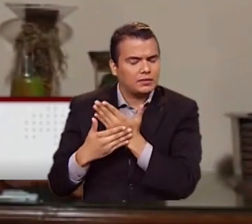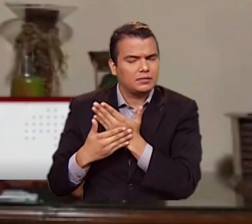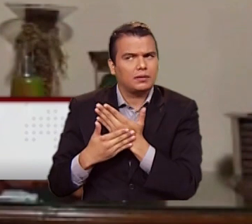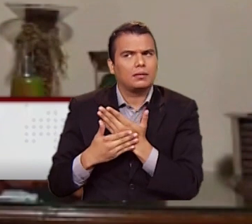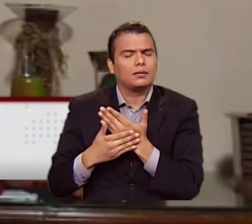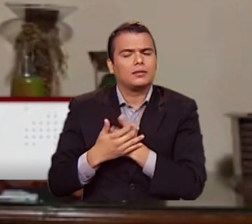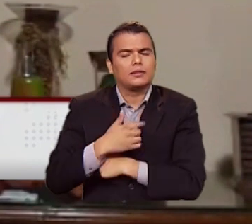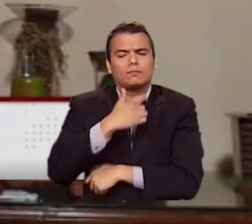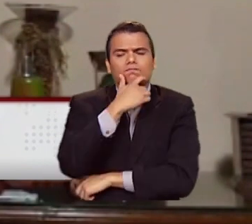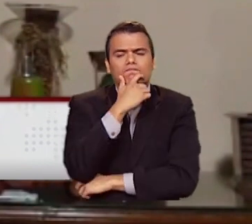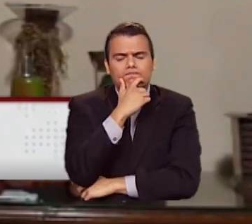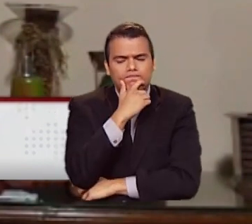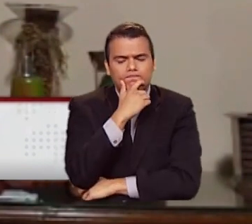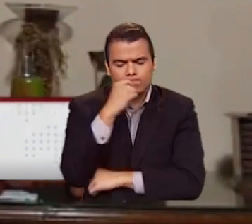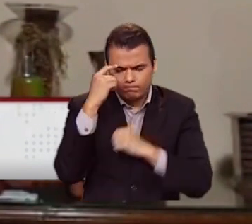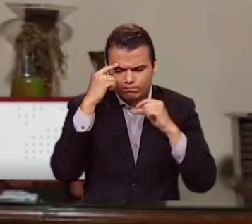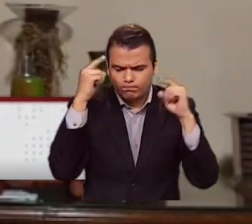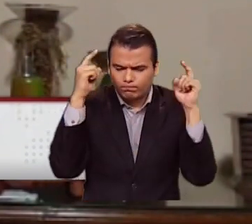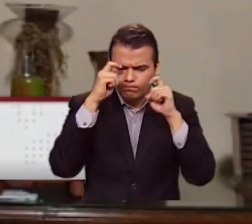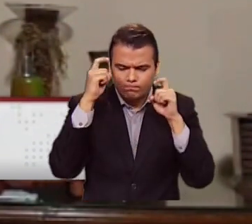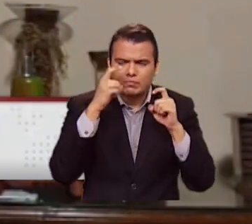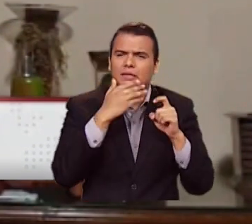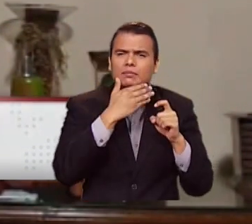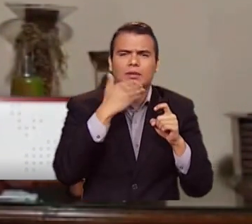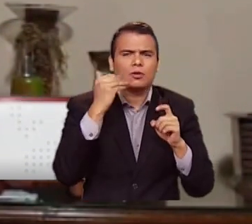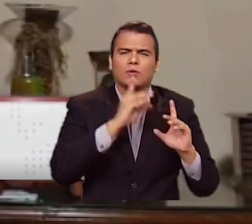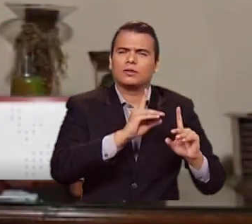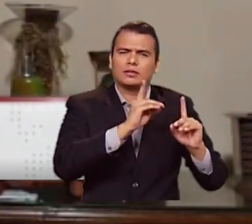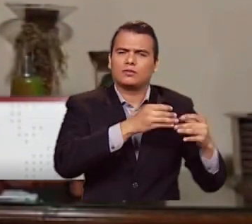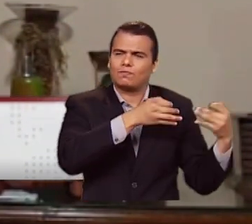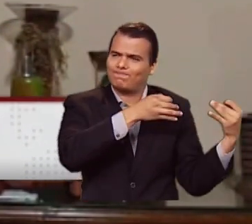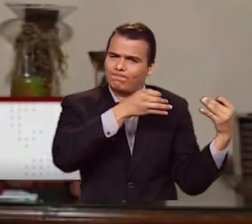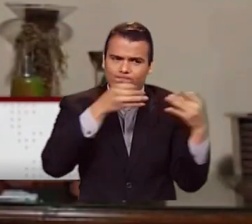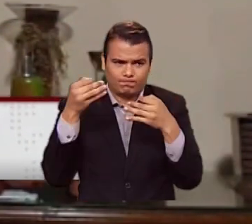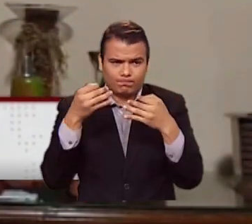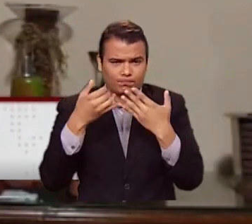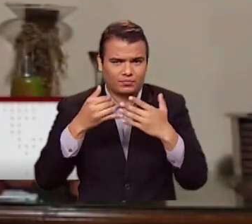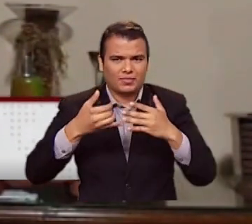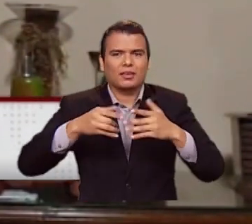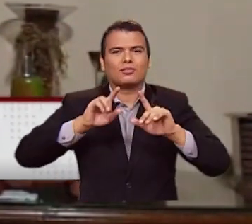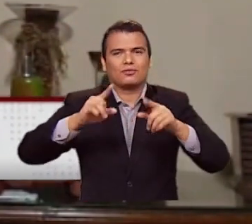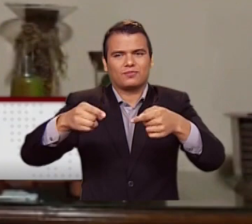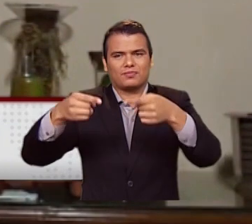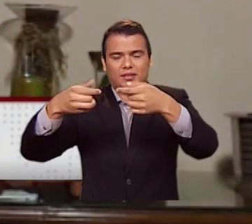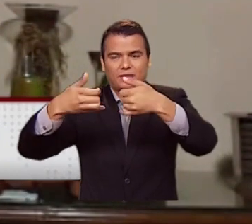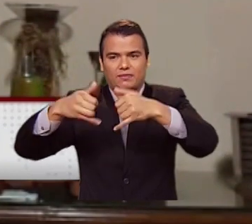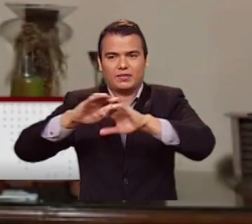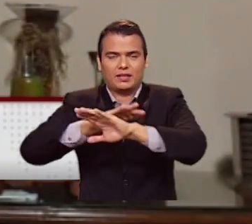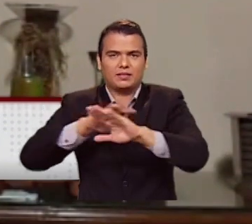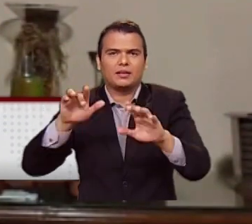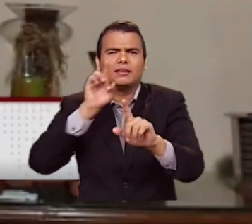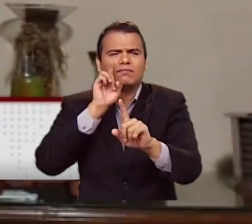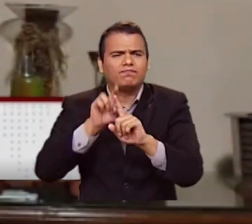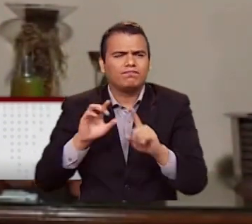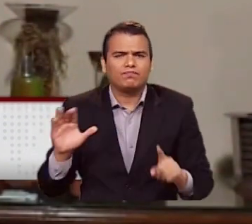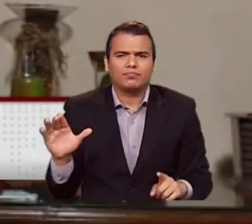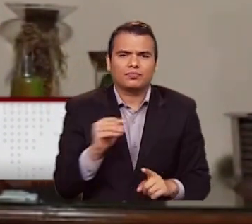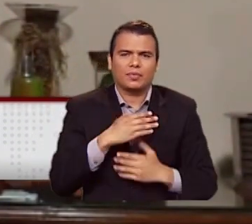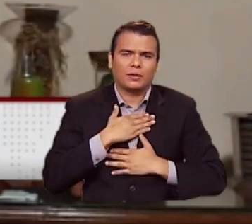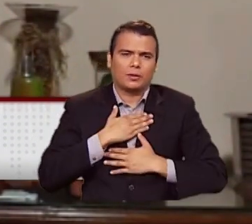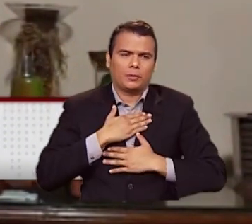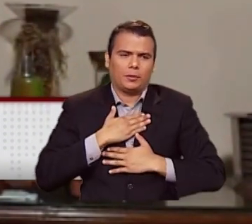países. Y es una decisión que se tomó para la tranquilidad de todos